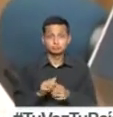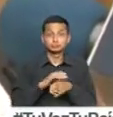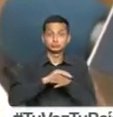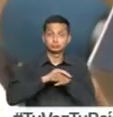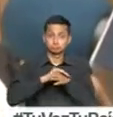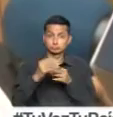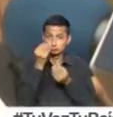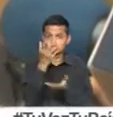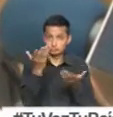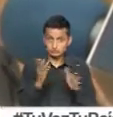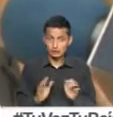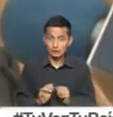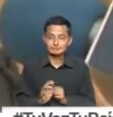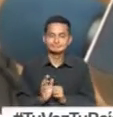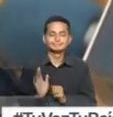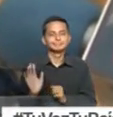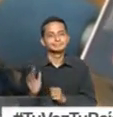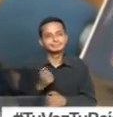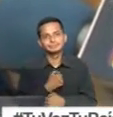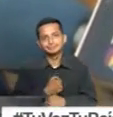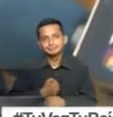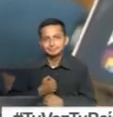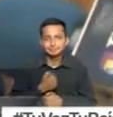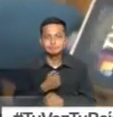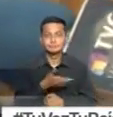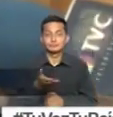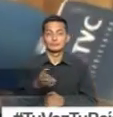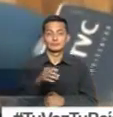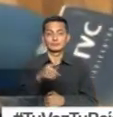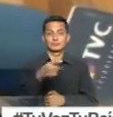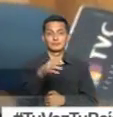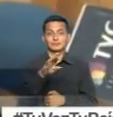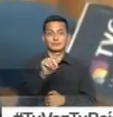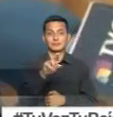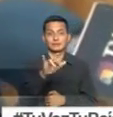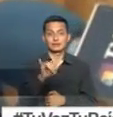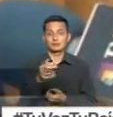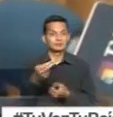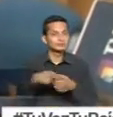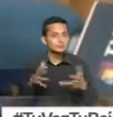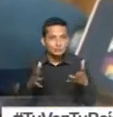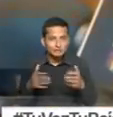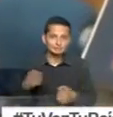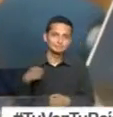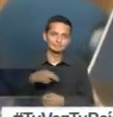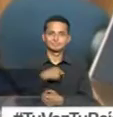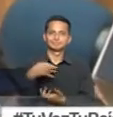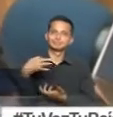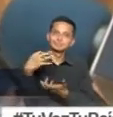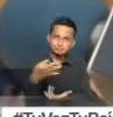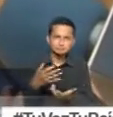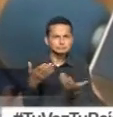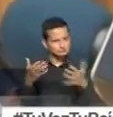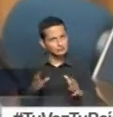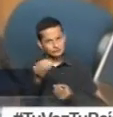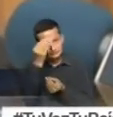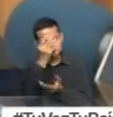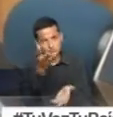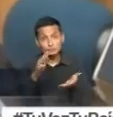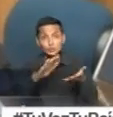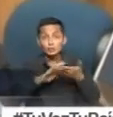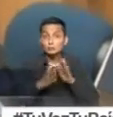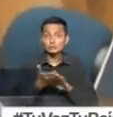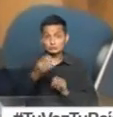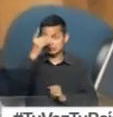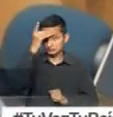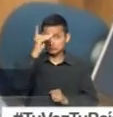invitación. Lamentablemente, el doctor Braille no asistió. Nosotros siempre estamos dispuestos y hemos señalado que la comunidad decida